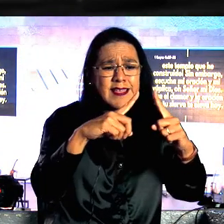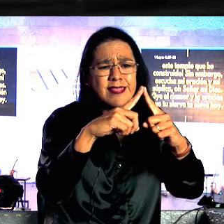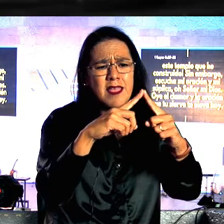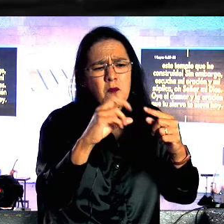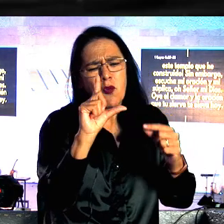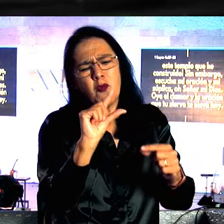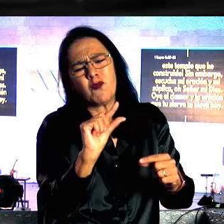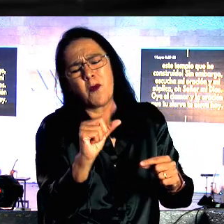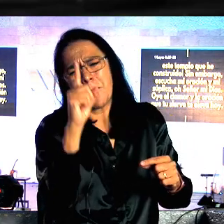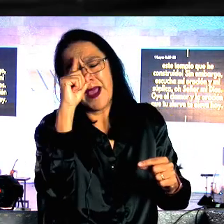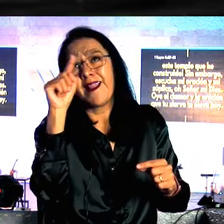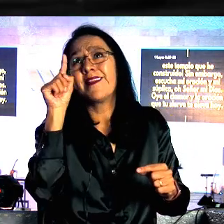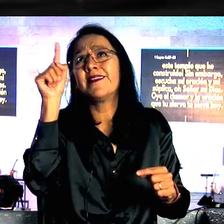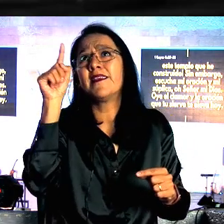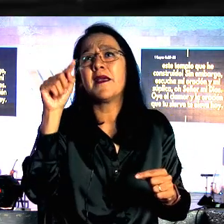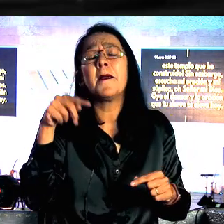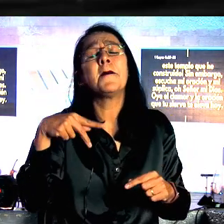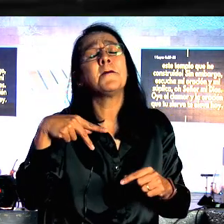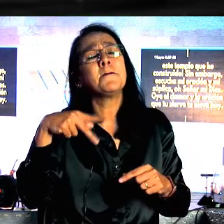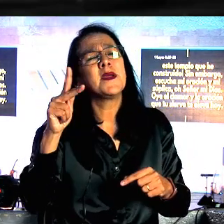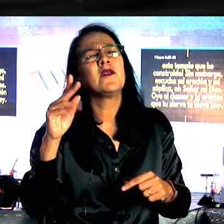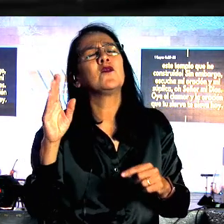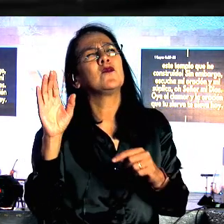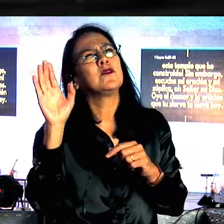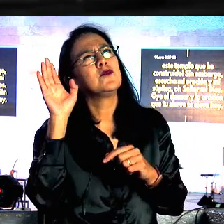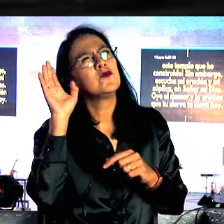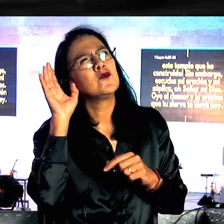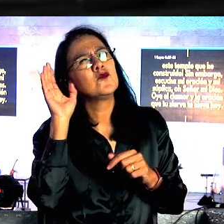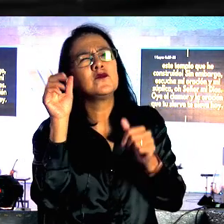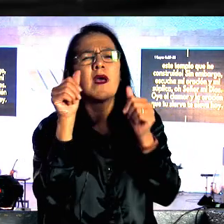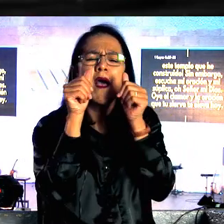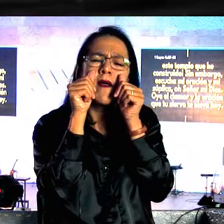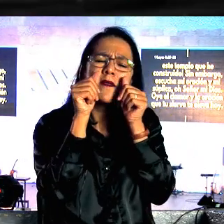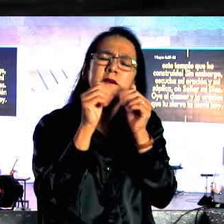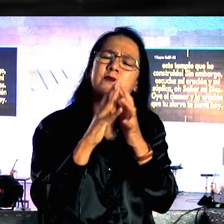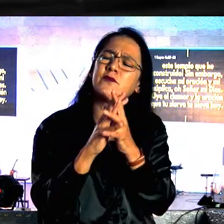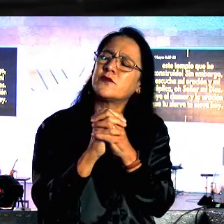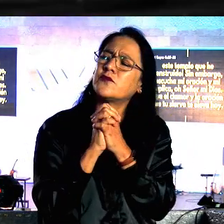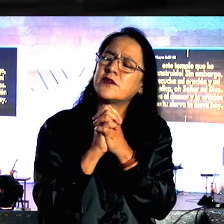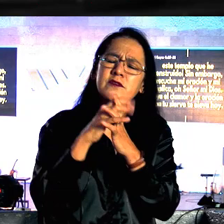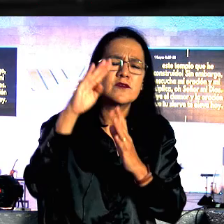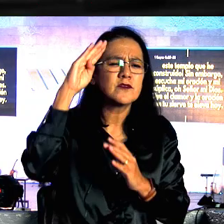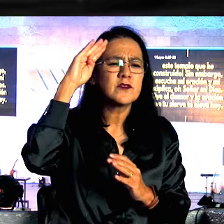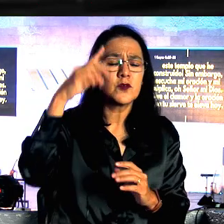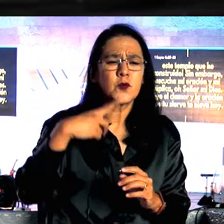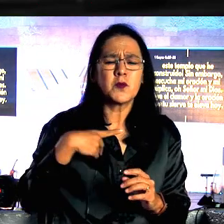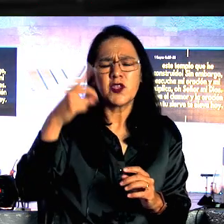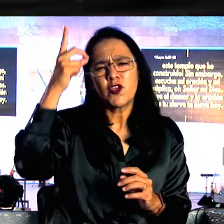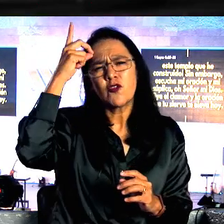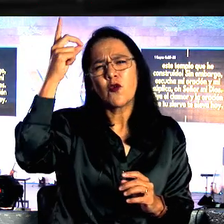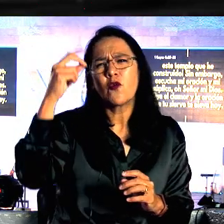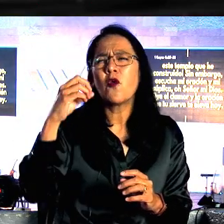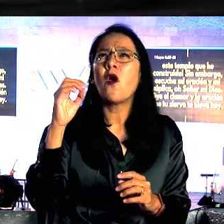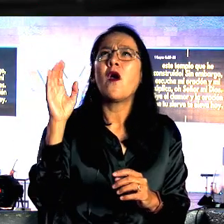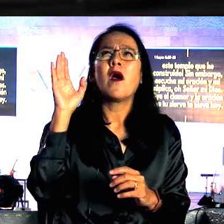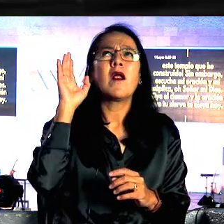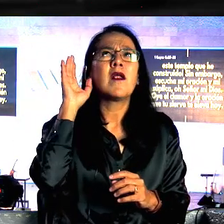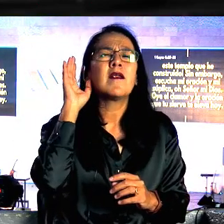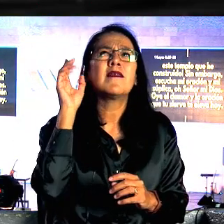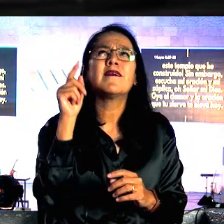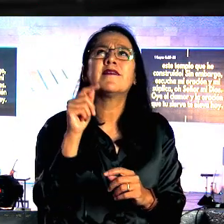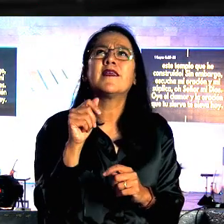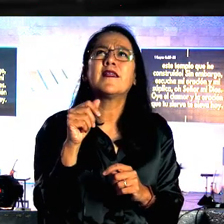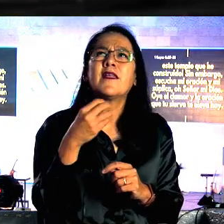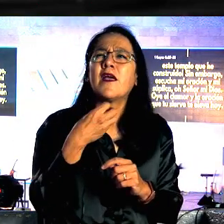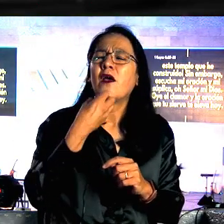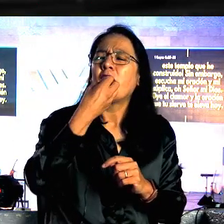construido. Sin embargo, escucha mi oración y mi súplica, oh Señor, mi Dios. Oye el clamor y la oración que tu siervo